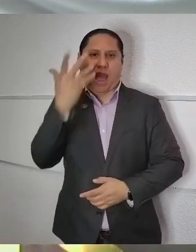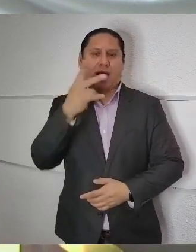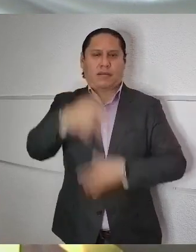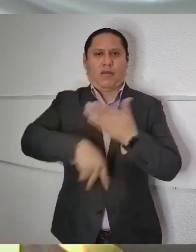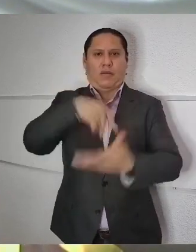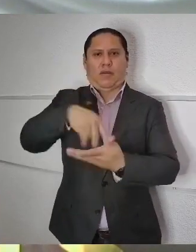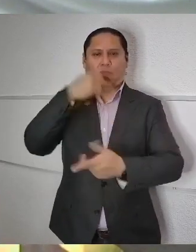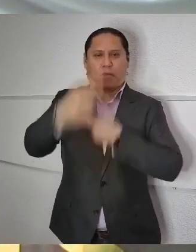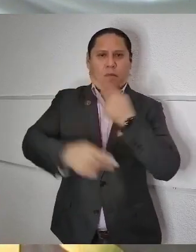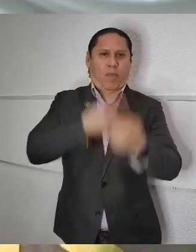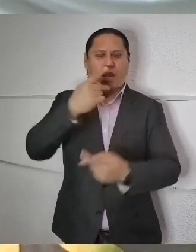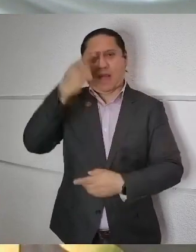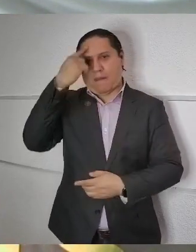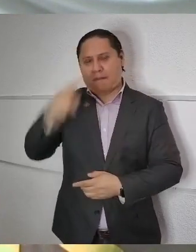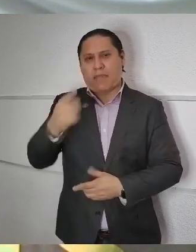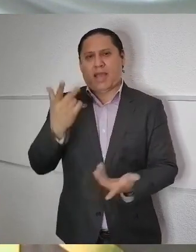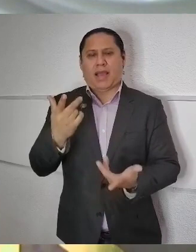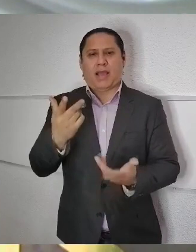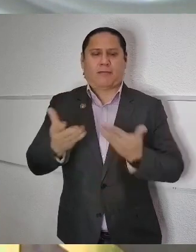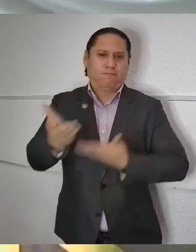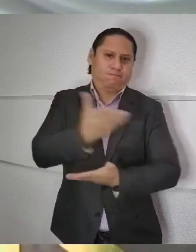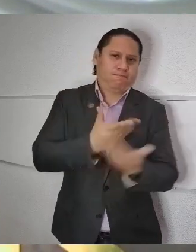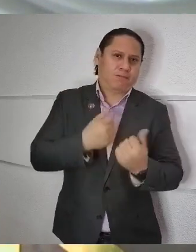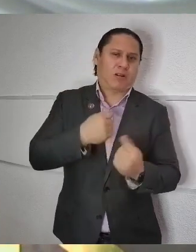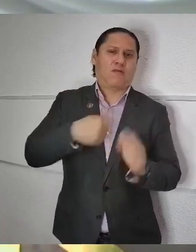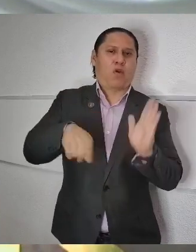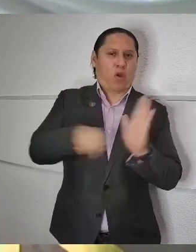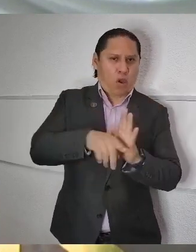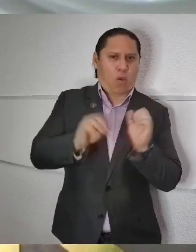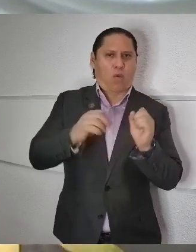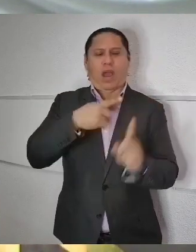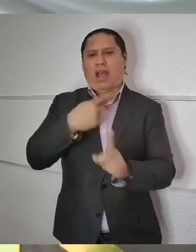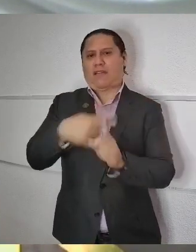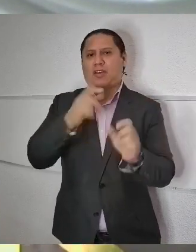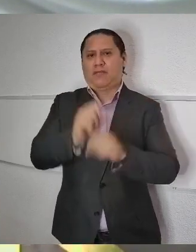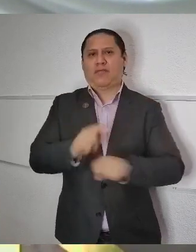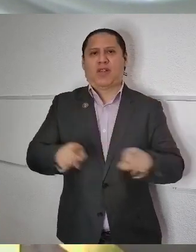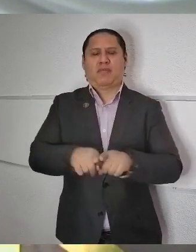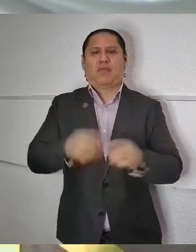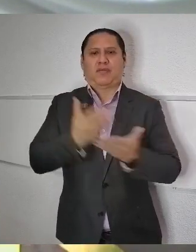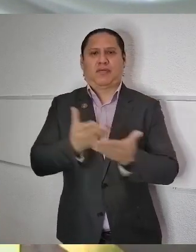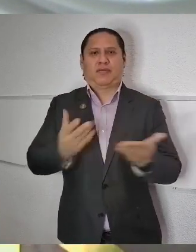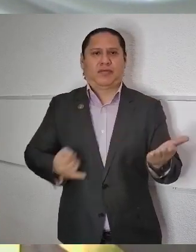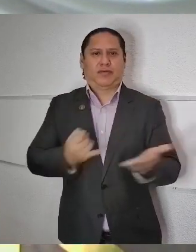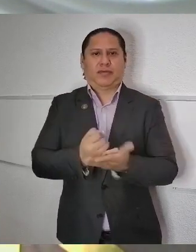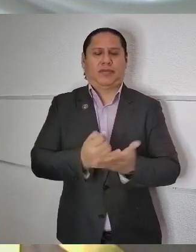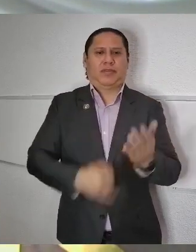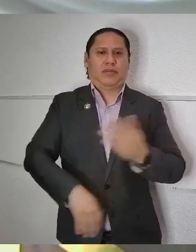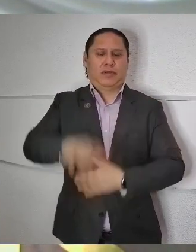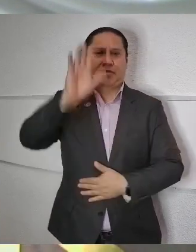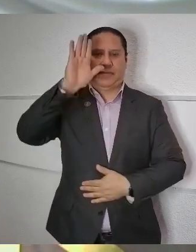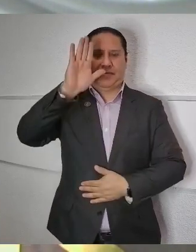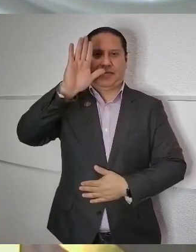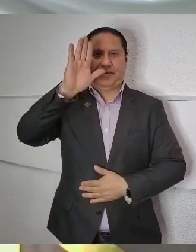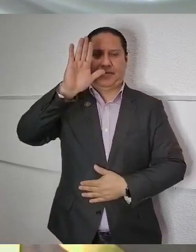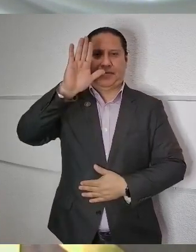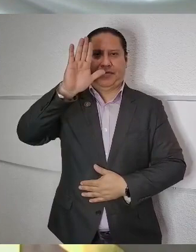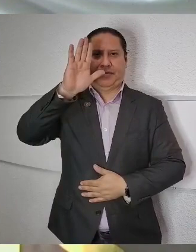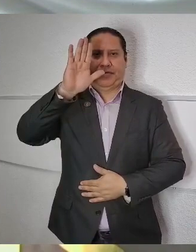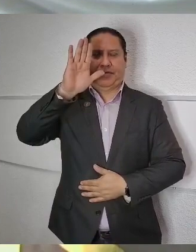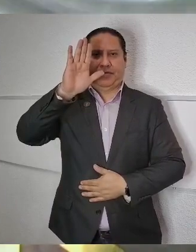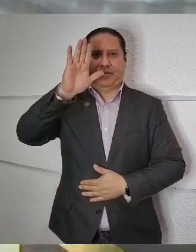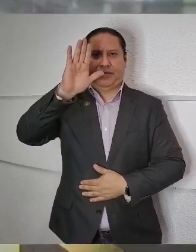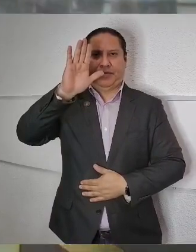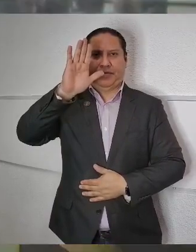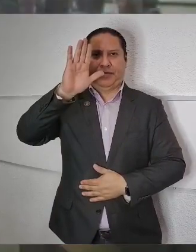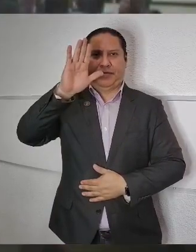legisladores desea hacer uso de la palabra para argumentar en contra o a favor del mismo, sírvanse manifestarlo en este momento